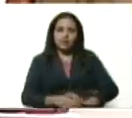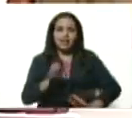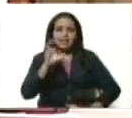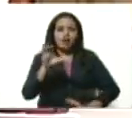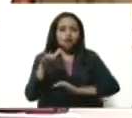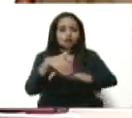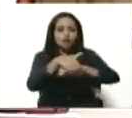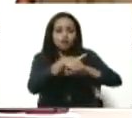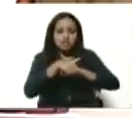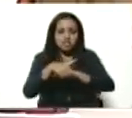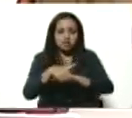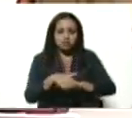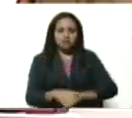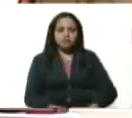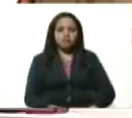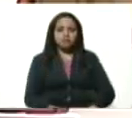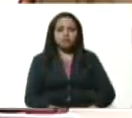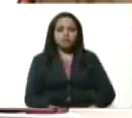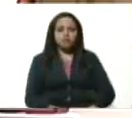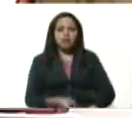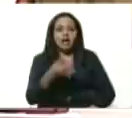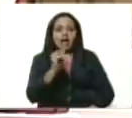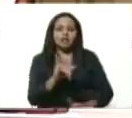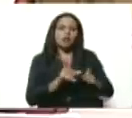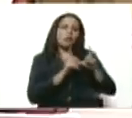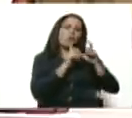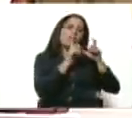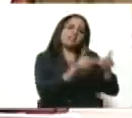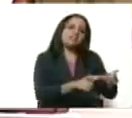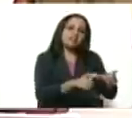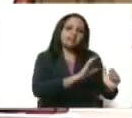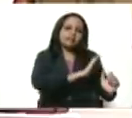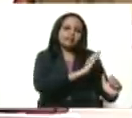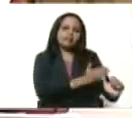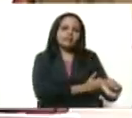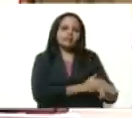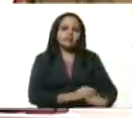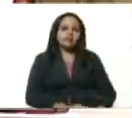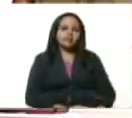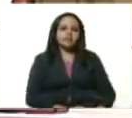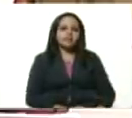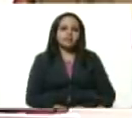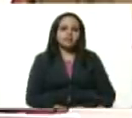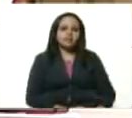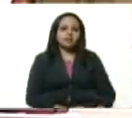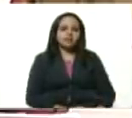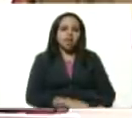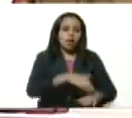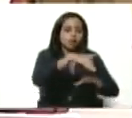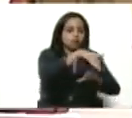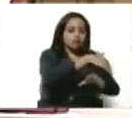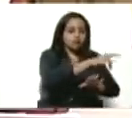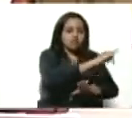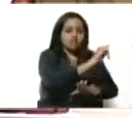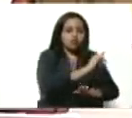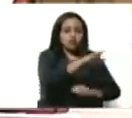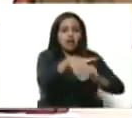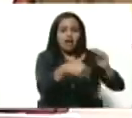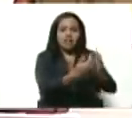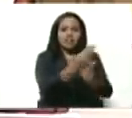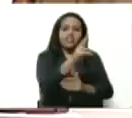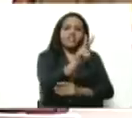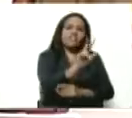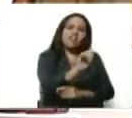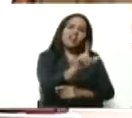trujillo quedan en cuarentena radical el eje carretero desde desde el zulia a valera